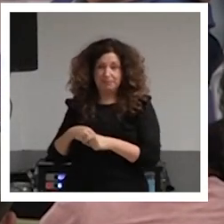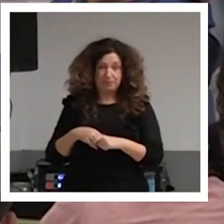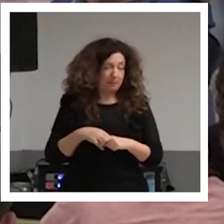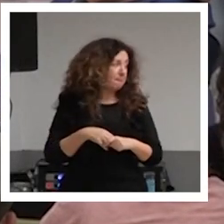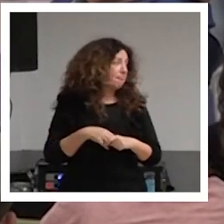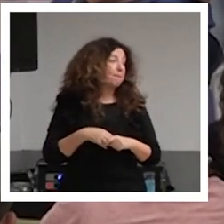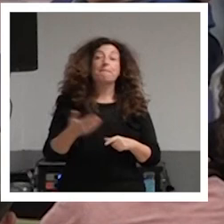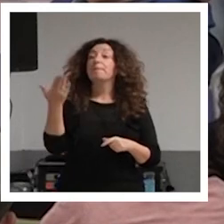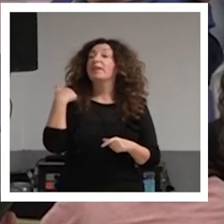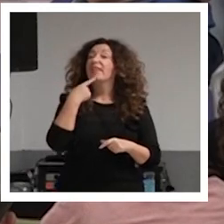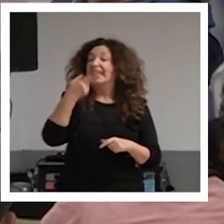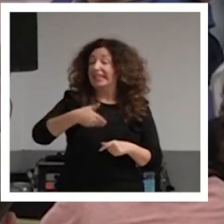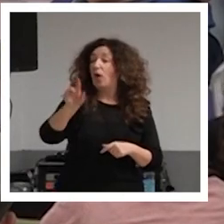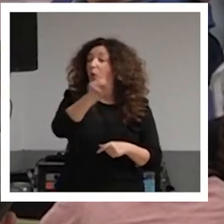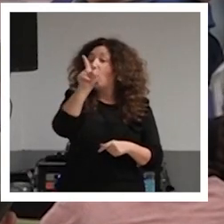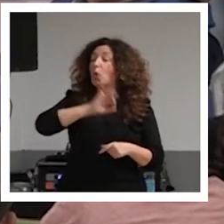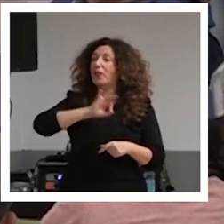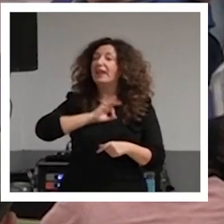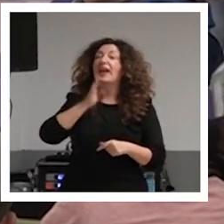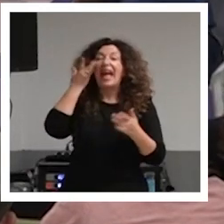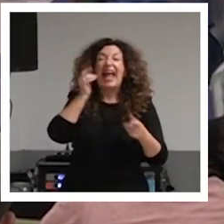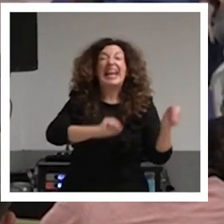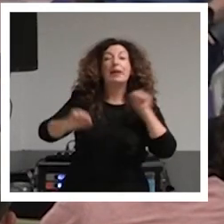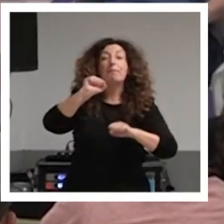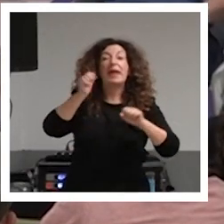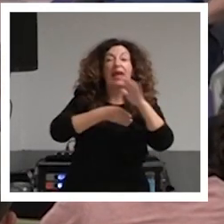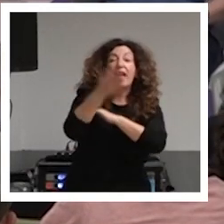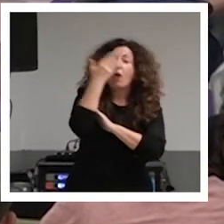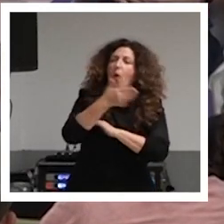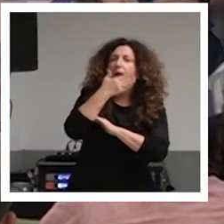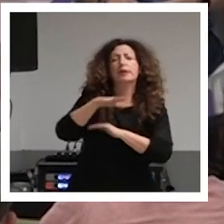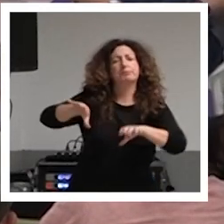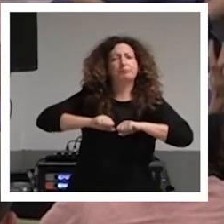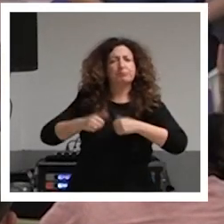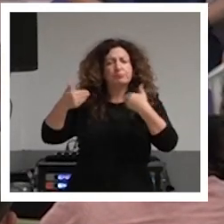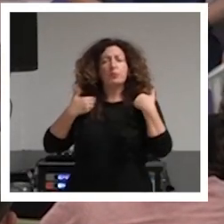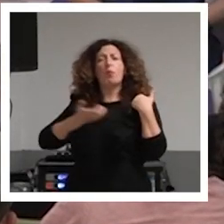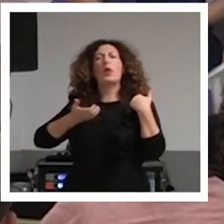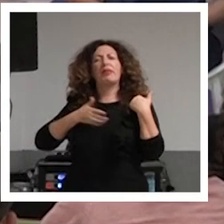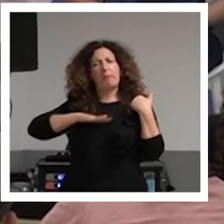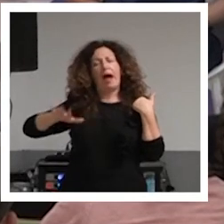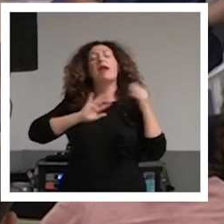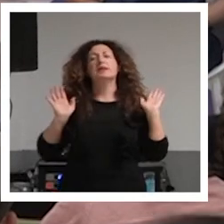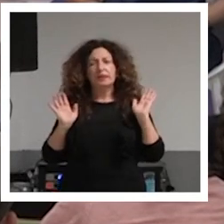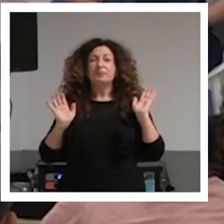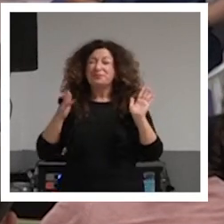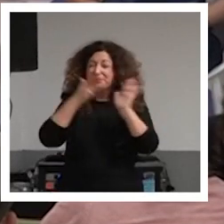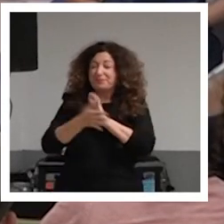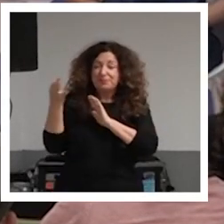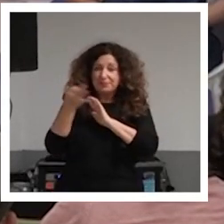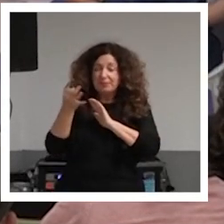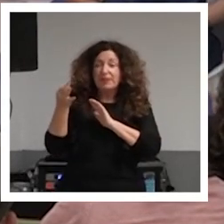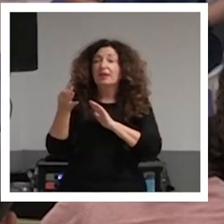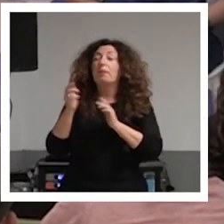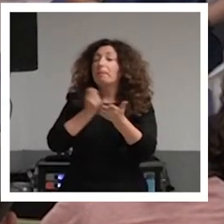dije que nosotros el día 1 enero vamos a remu municipalizar la limpieza de colegios en lo concreto eso significa que sin